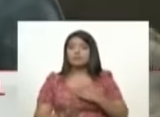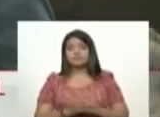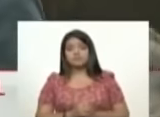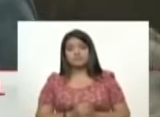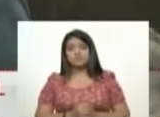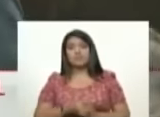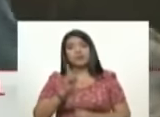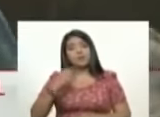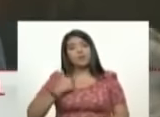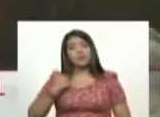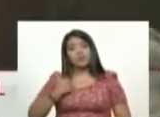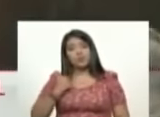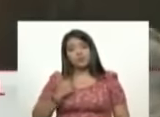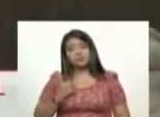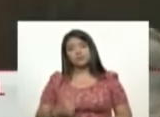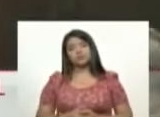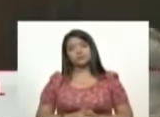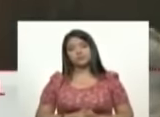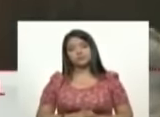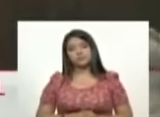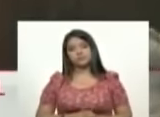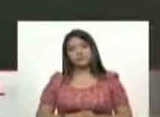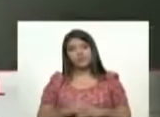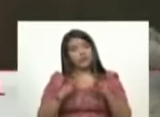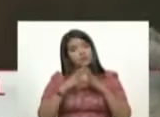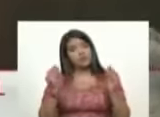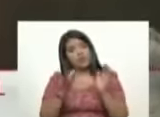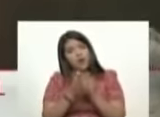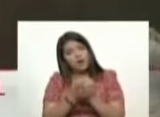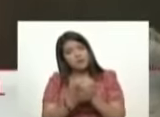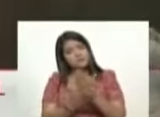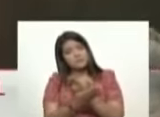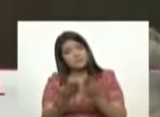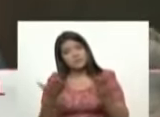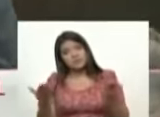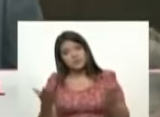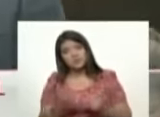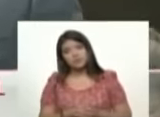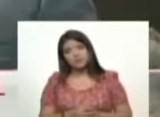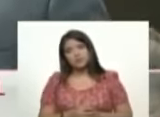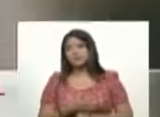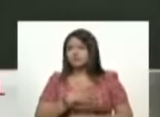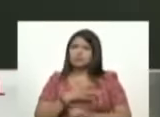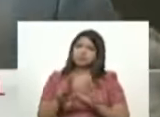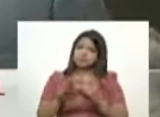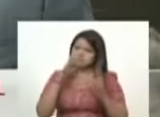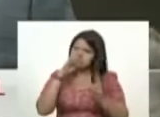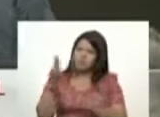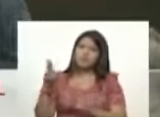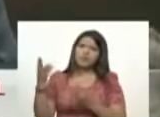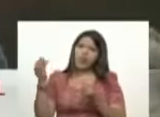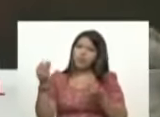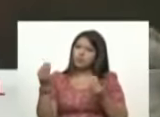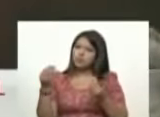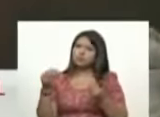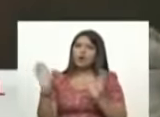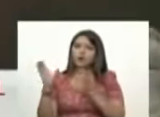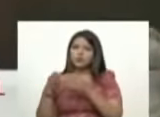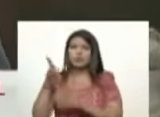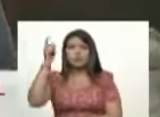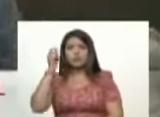aprovecho para decirle a los amigos, compañeros, a quienes estimo, a muchos de ellos, de la